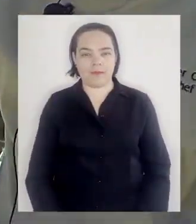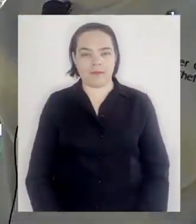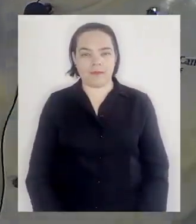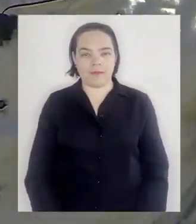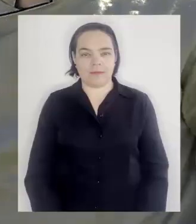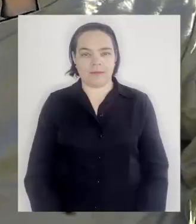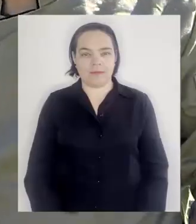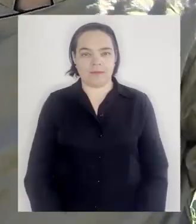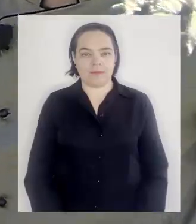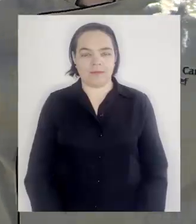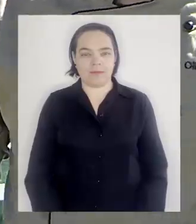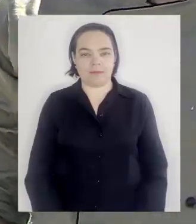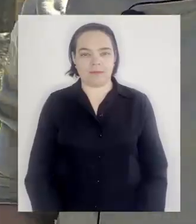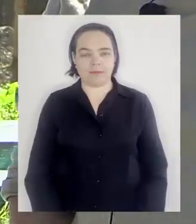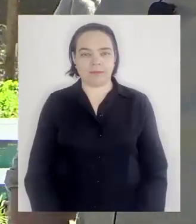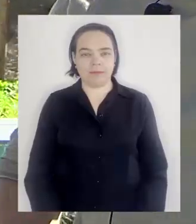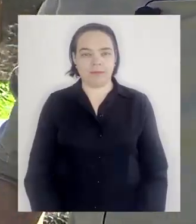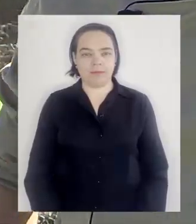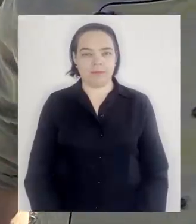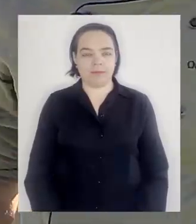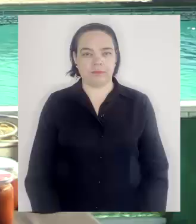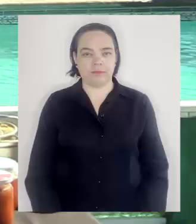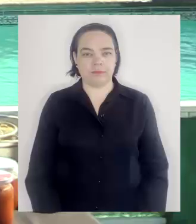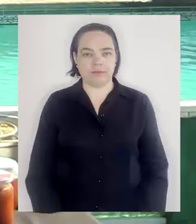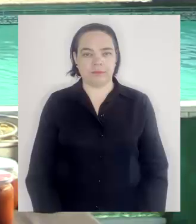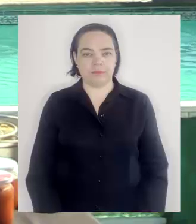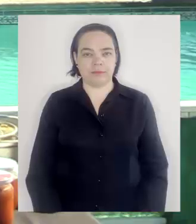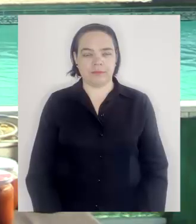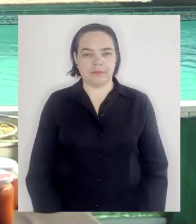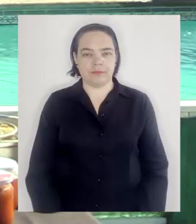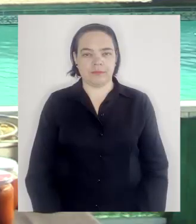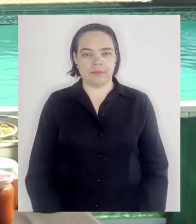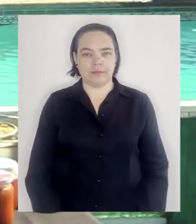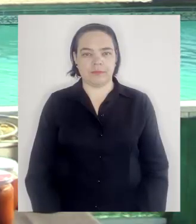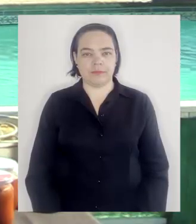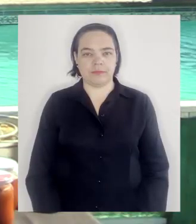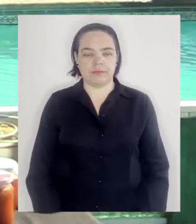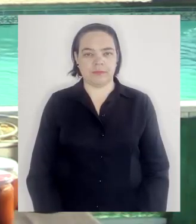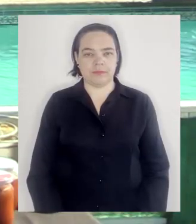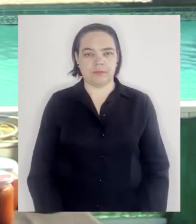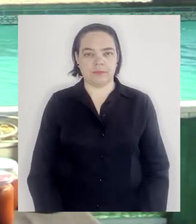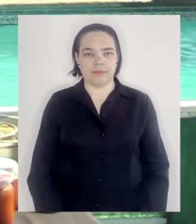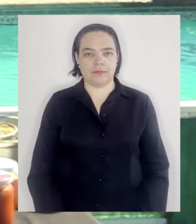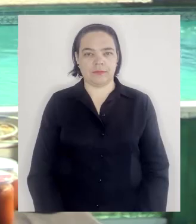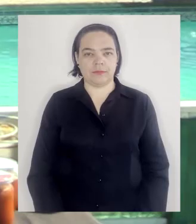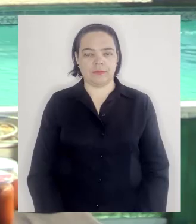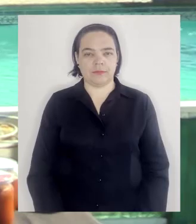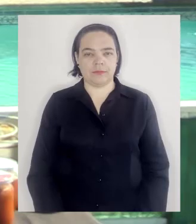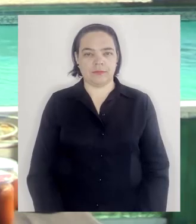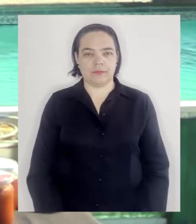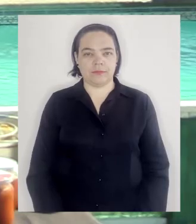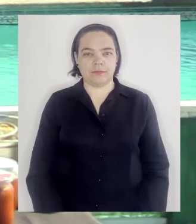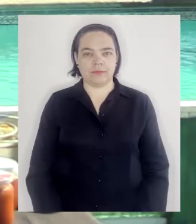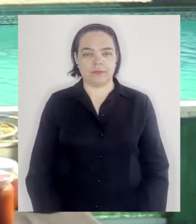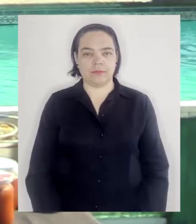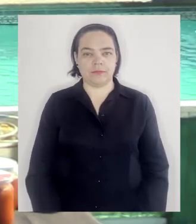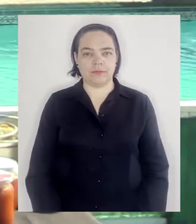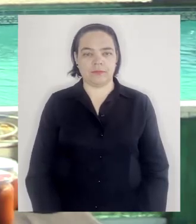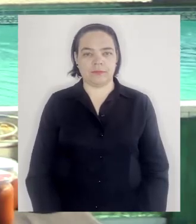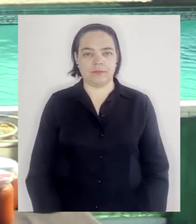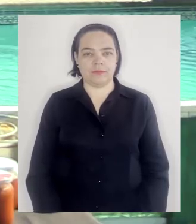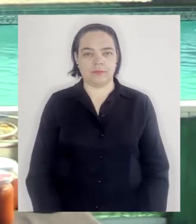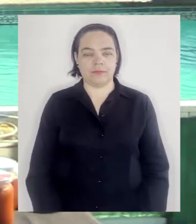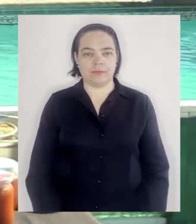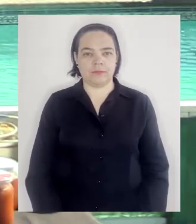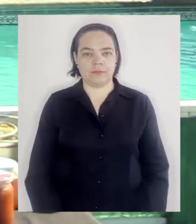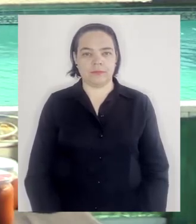Yo conozco un lugar en la quinta región, por eso. Sí. No tan lejos. Al lado de San Francisco hay un río que pasó y tú tienes